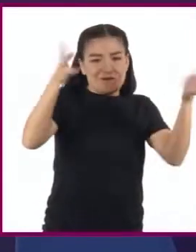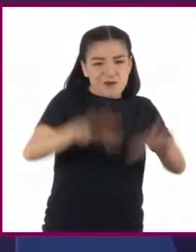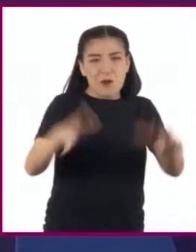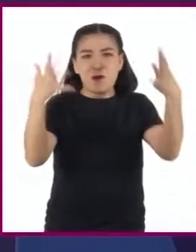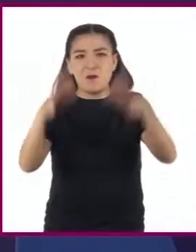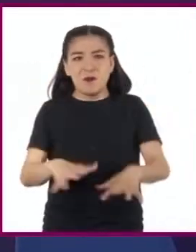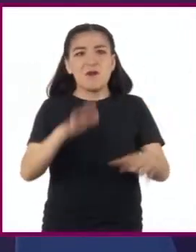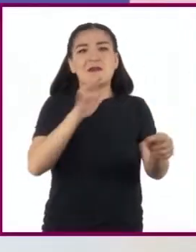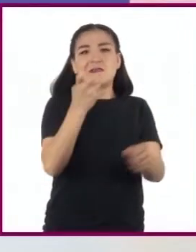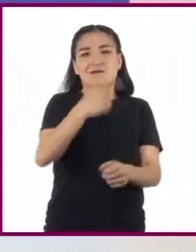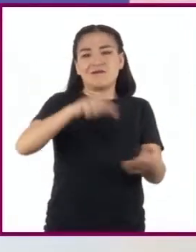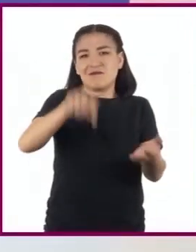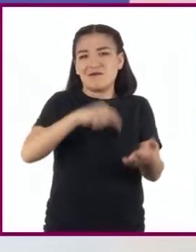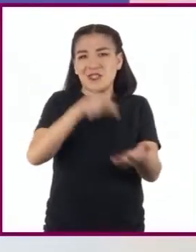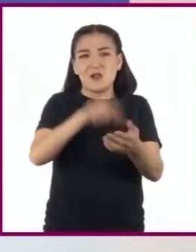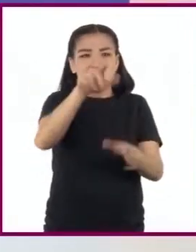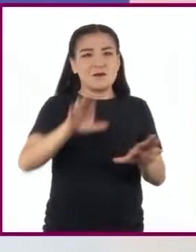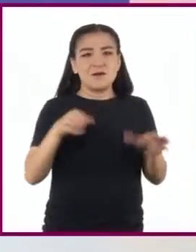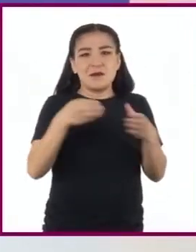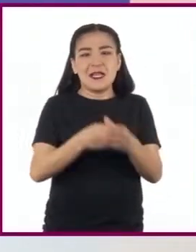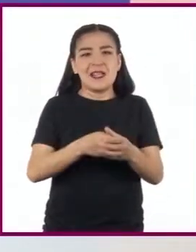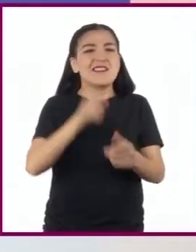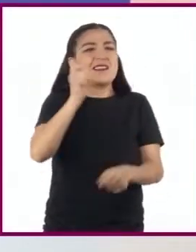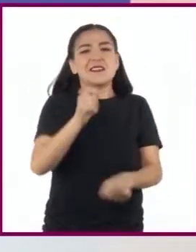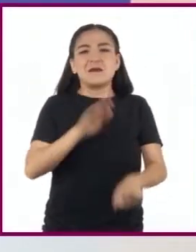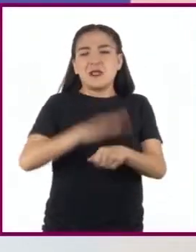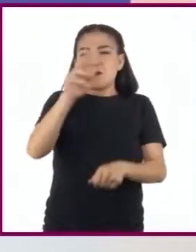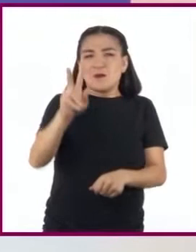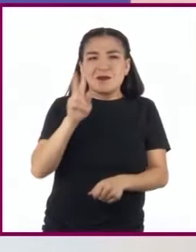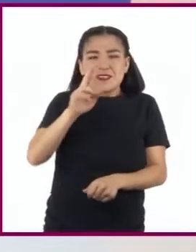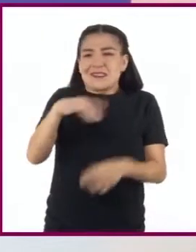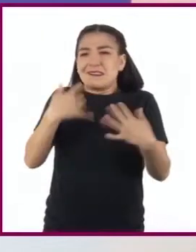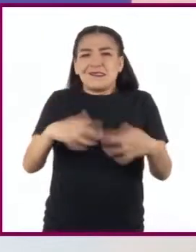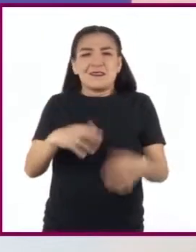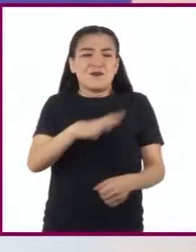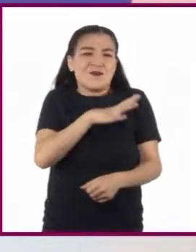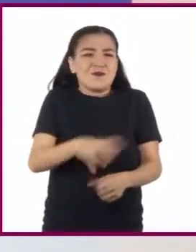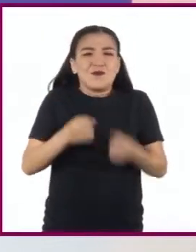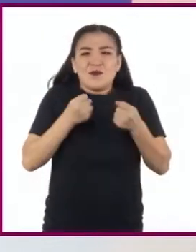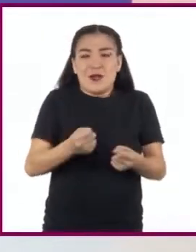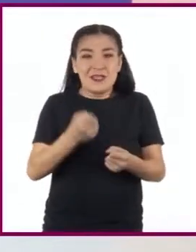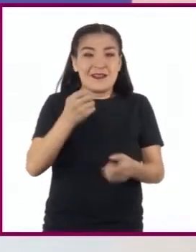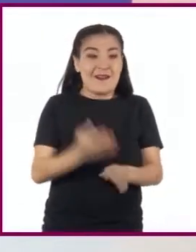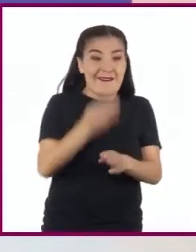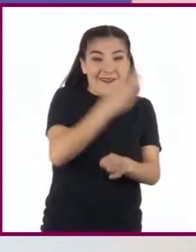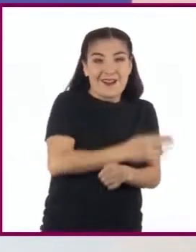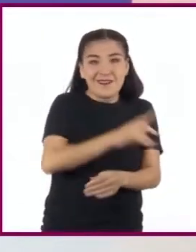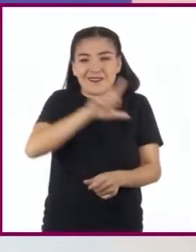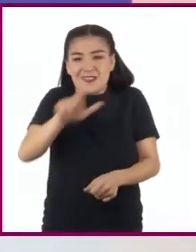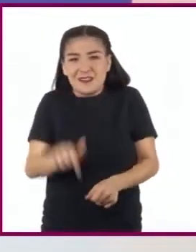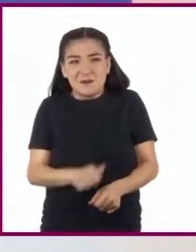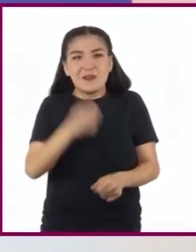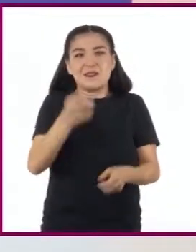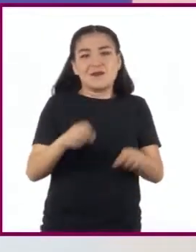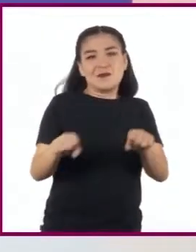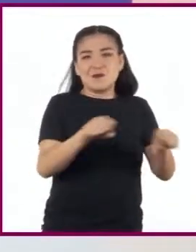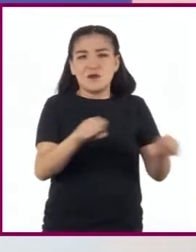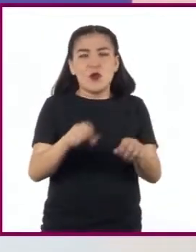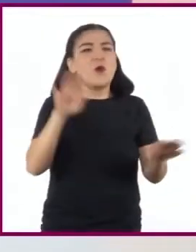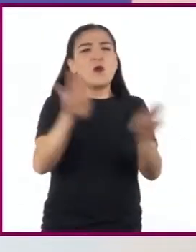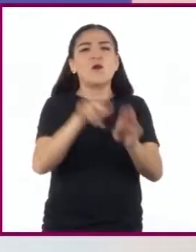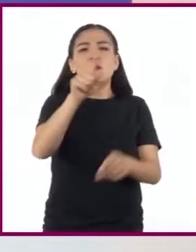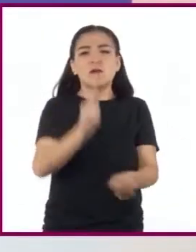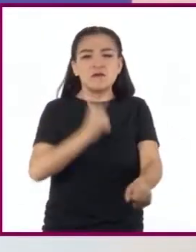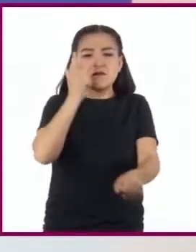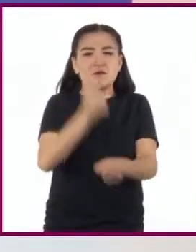de su comunidad? ¿Qué fue lo más impactante durante y después del sismo para ustedes? ¿Por cuáles medios se enteraron